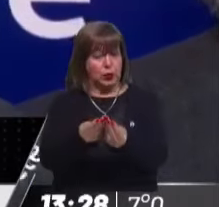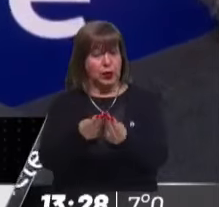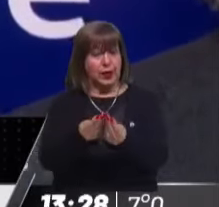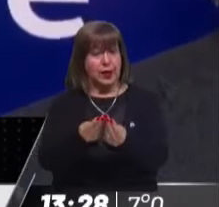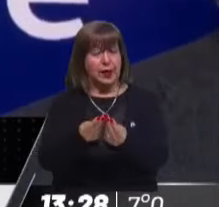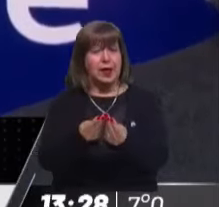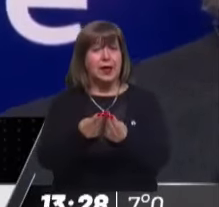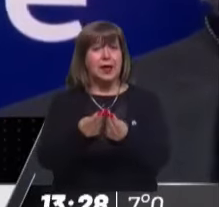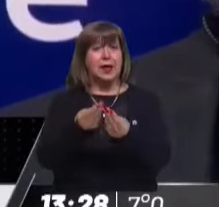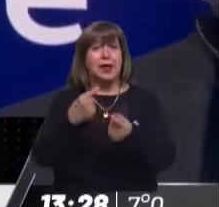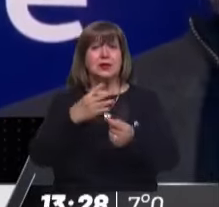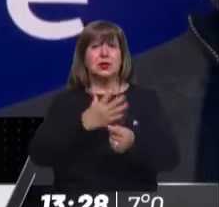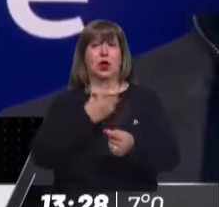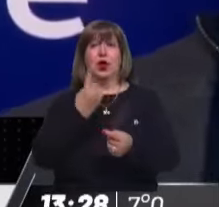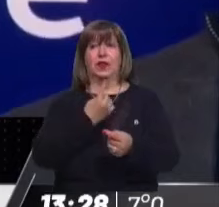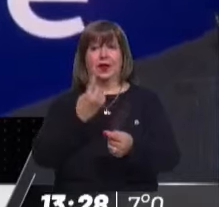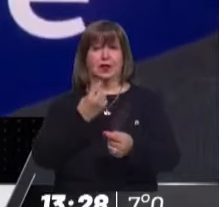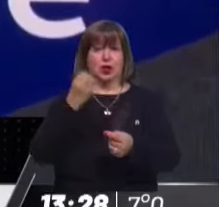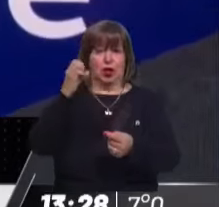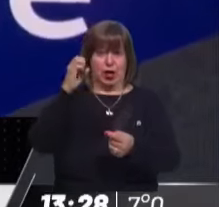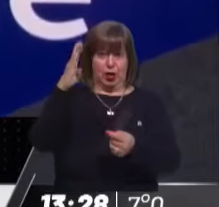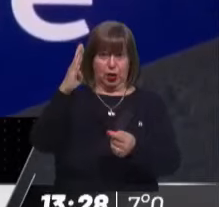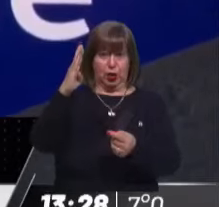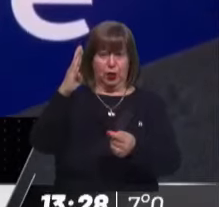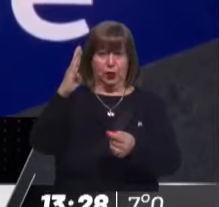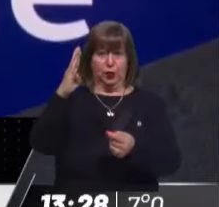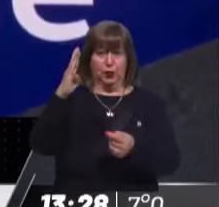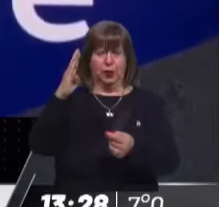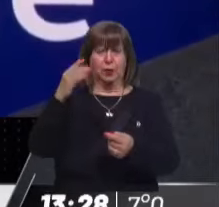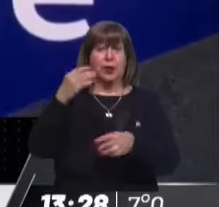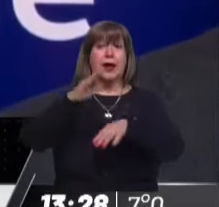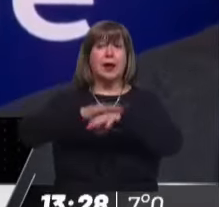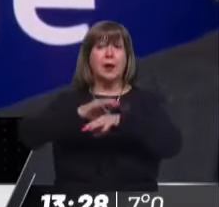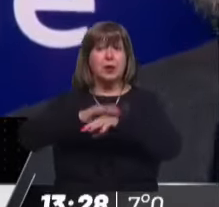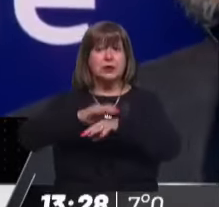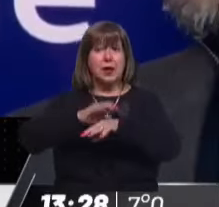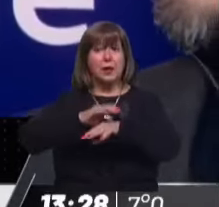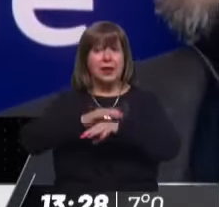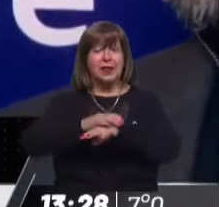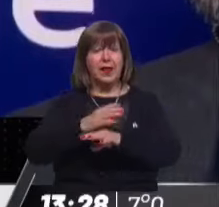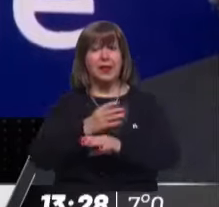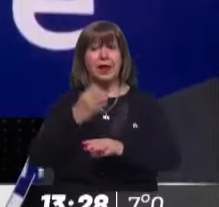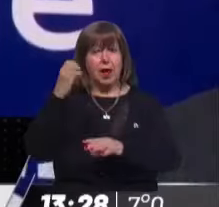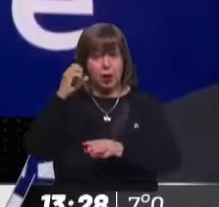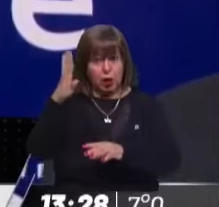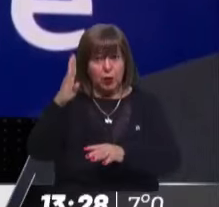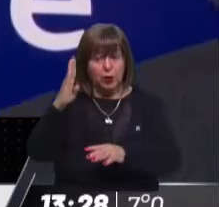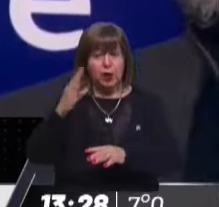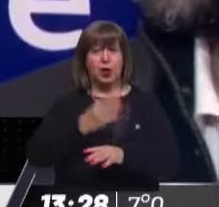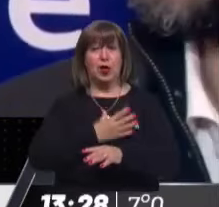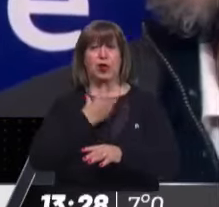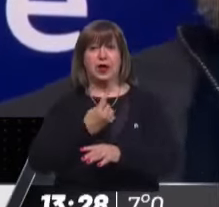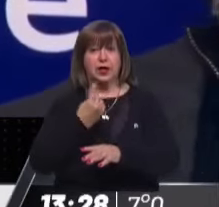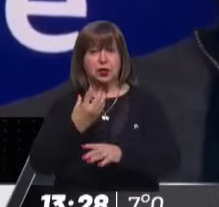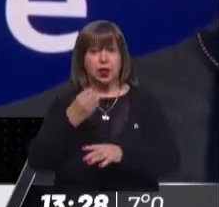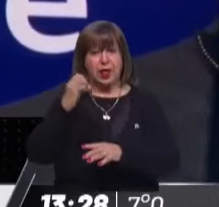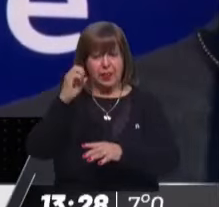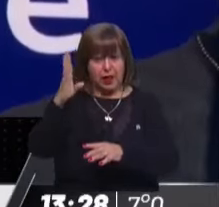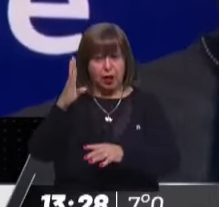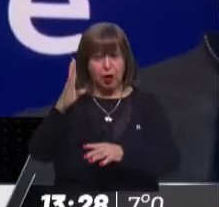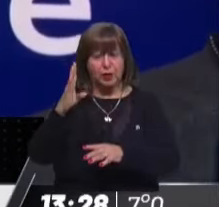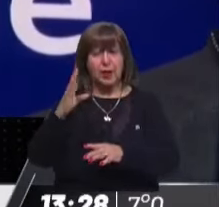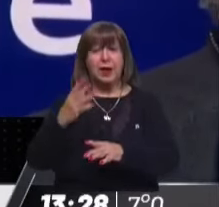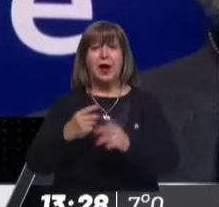son las dirigencias de todos los clubes. La responsabilidad de las dirigencias de los clubes es vital en esto.